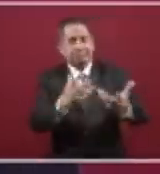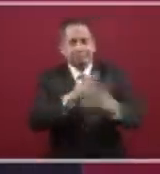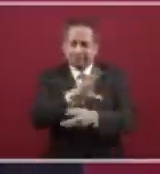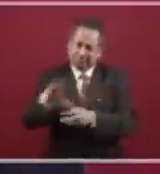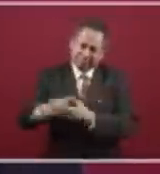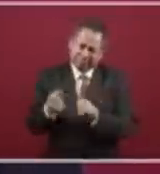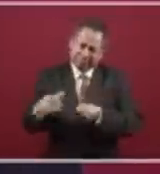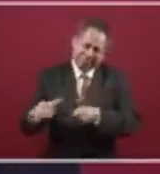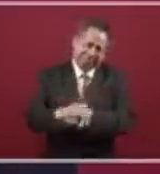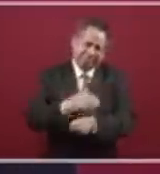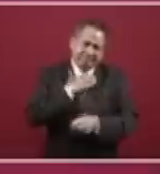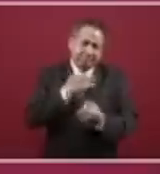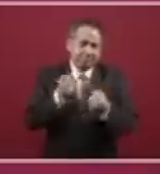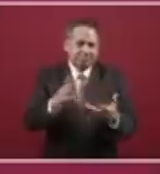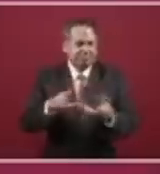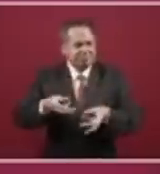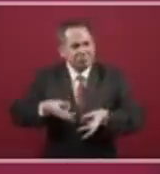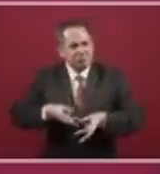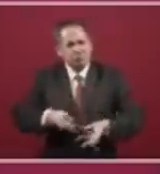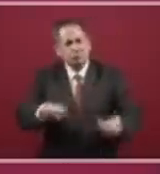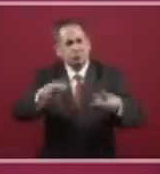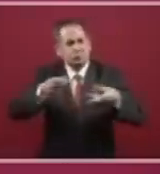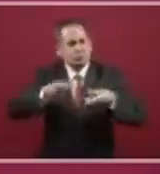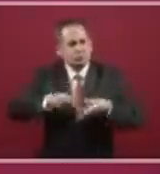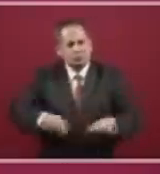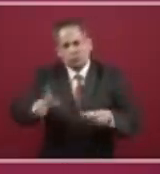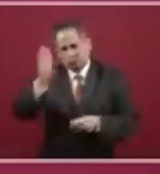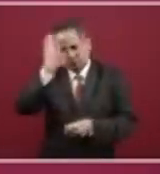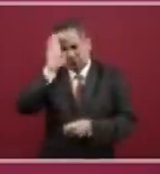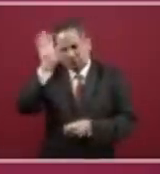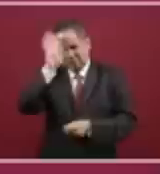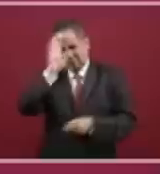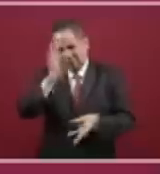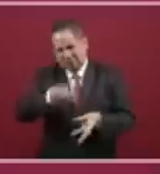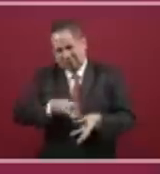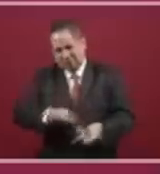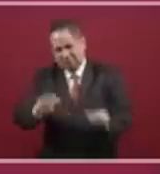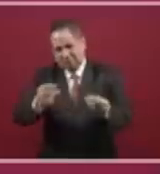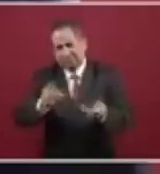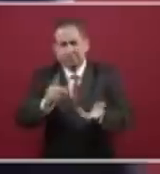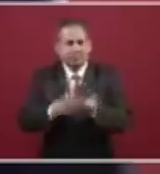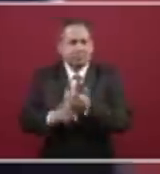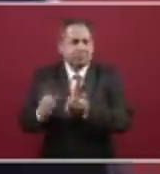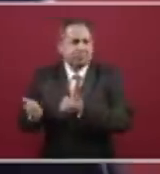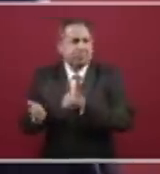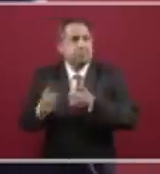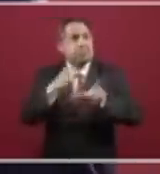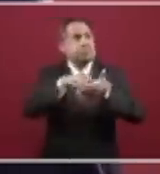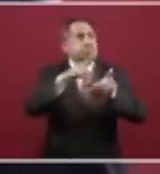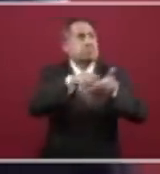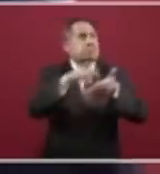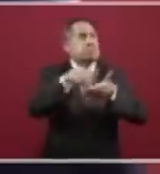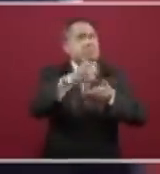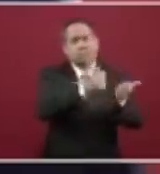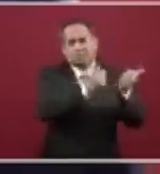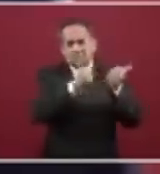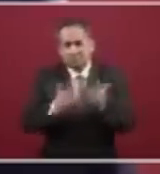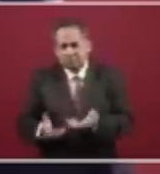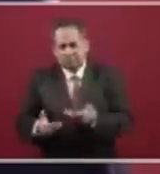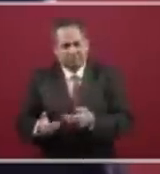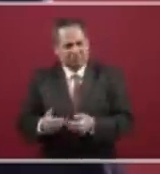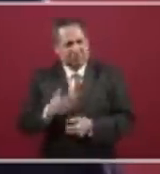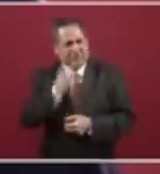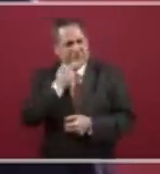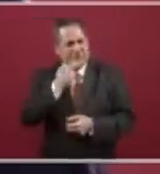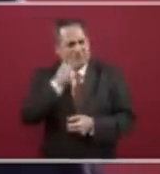gran despilfarro traían mercancías utilizaban los aviones